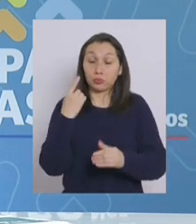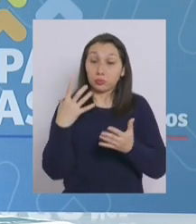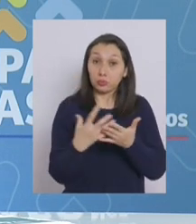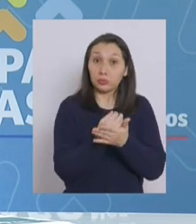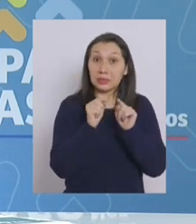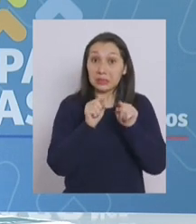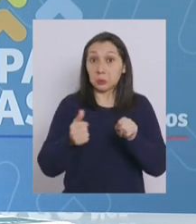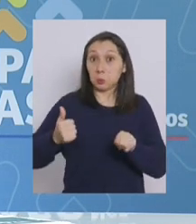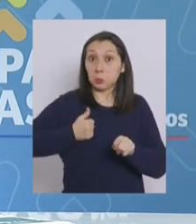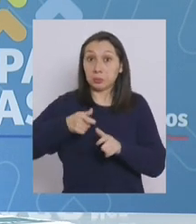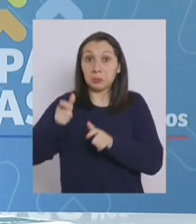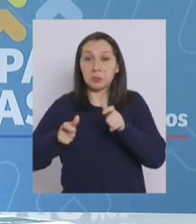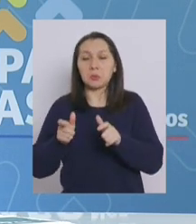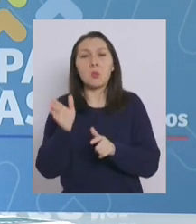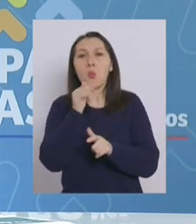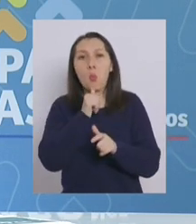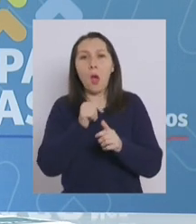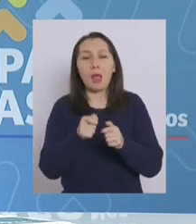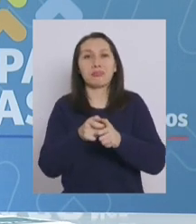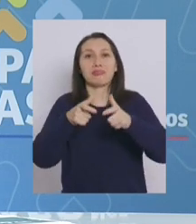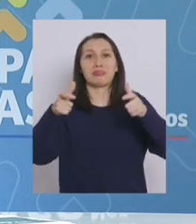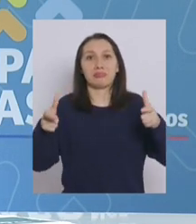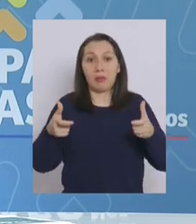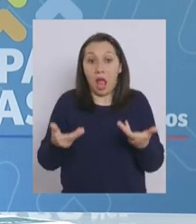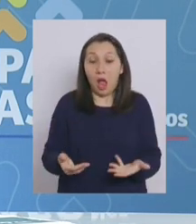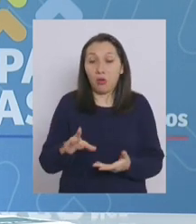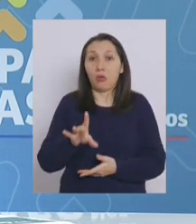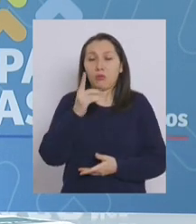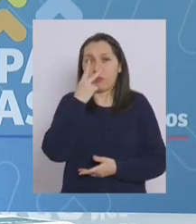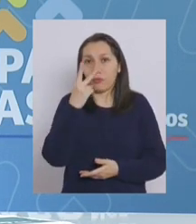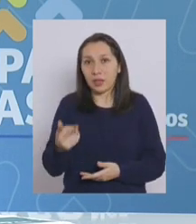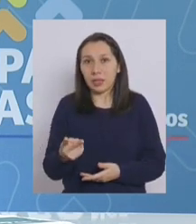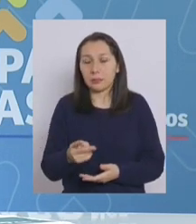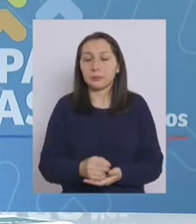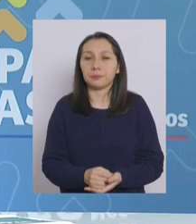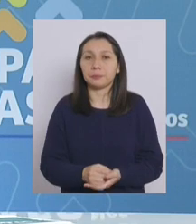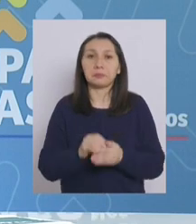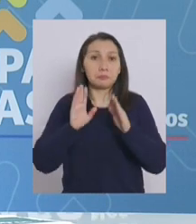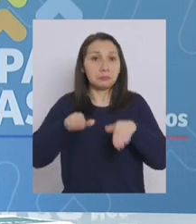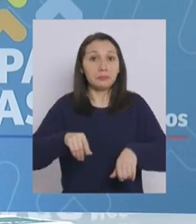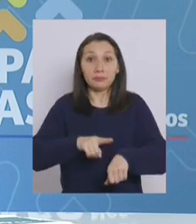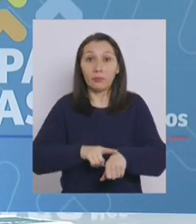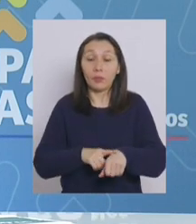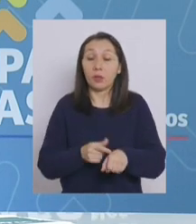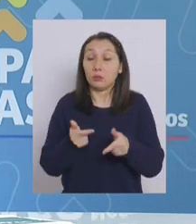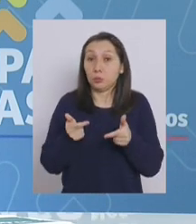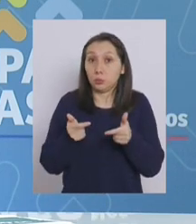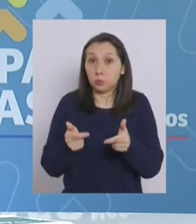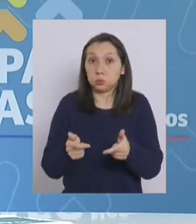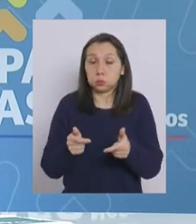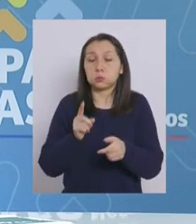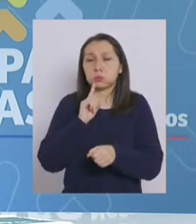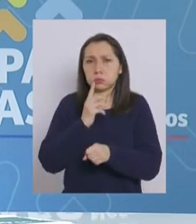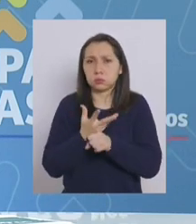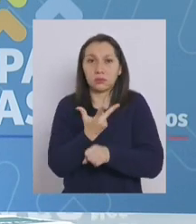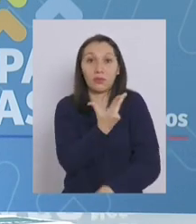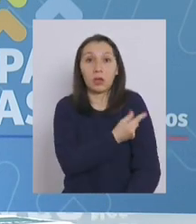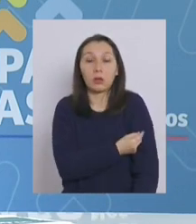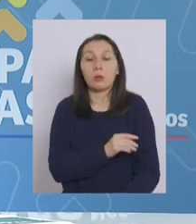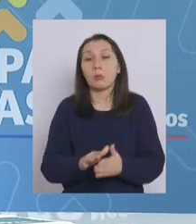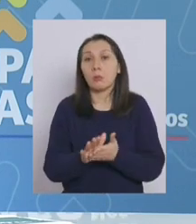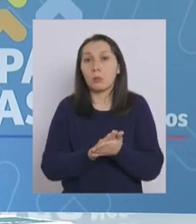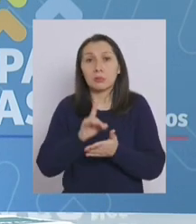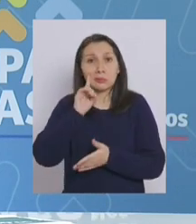lográramos eso, no tendríamos el aumento de casos que estamos teniendo. Y paralelamente, afortunadamente, tenemos la vacuna, porque si